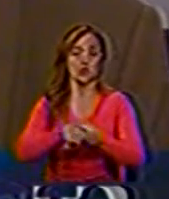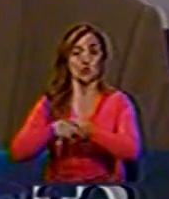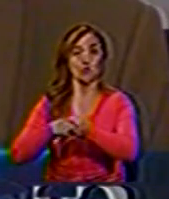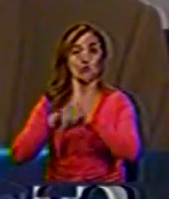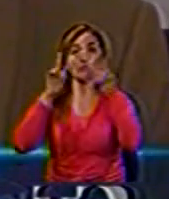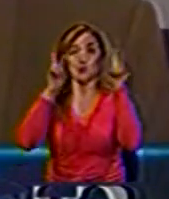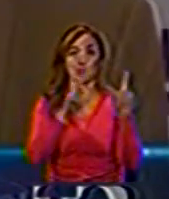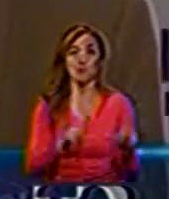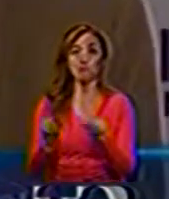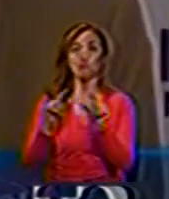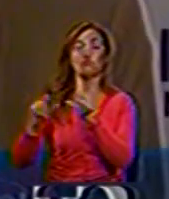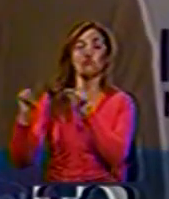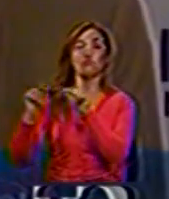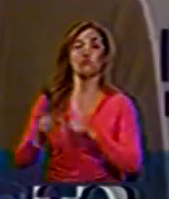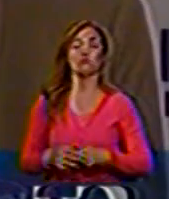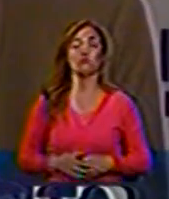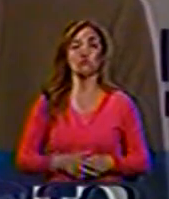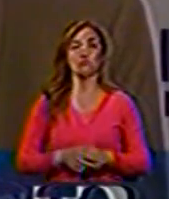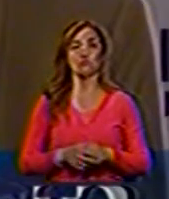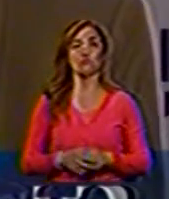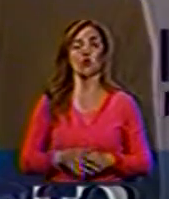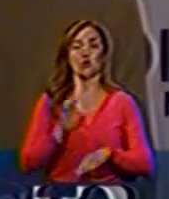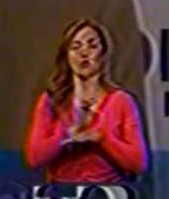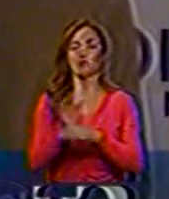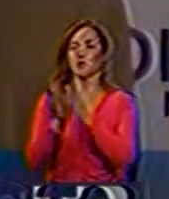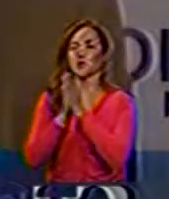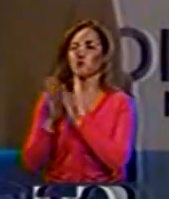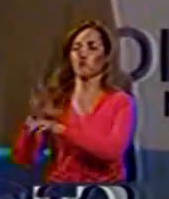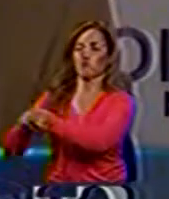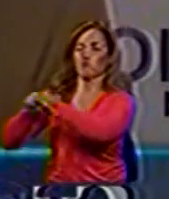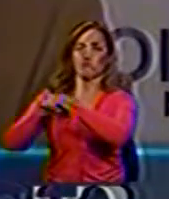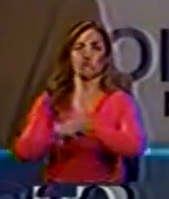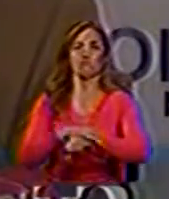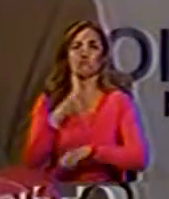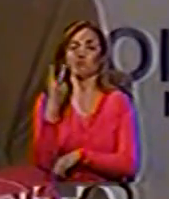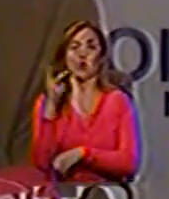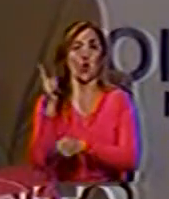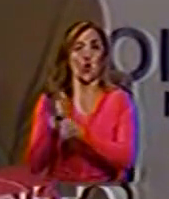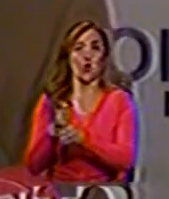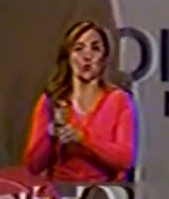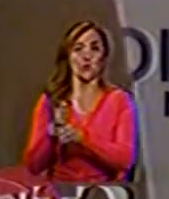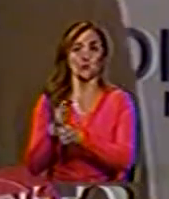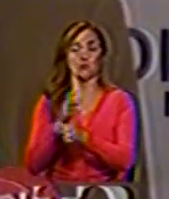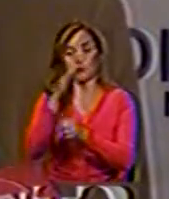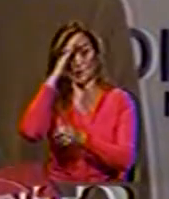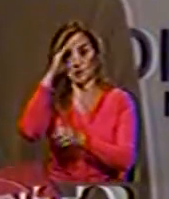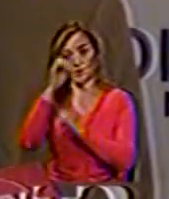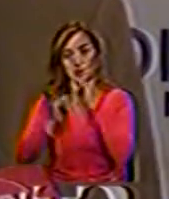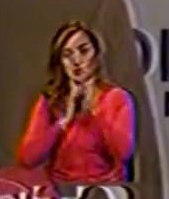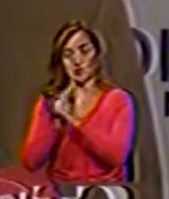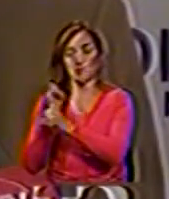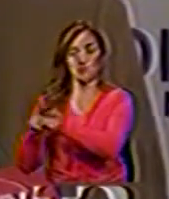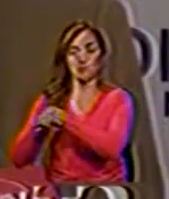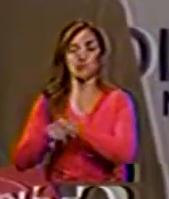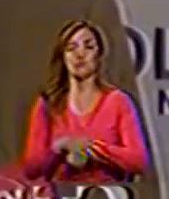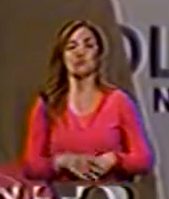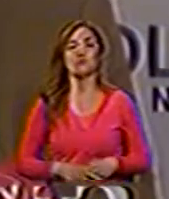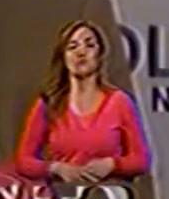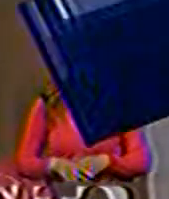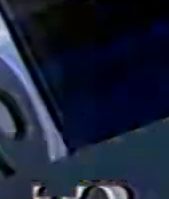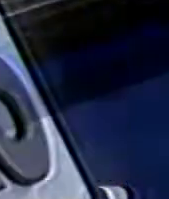por temas migratorios, existe un pedido de extradición y no existe una orden de Interpol. Esto es lo que tenemos.